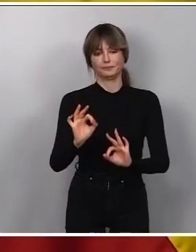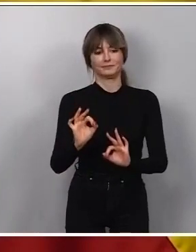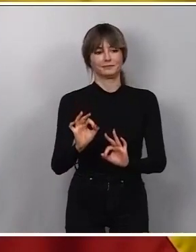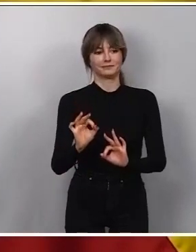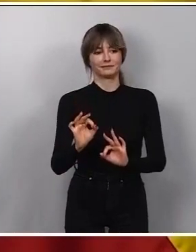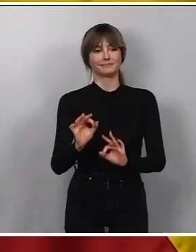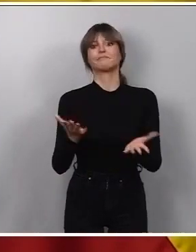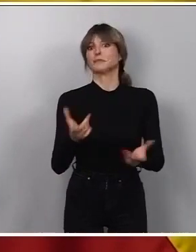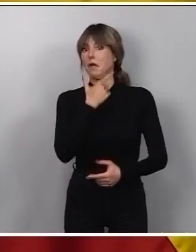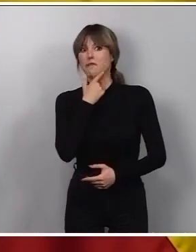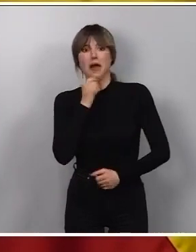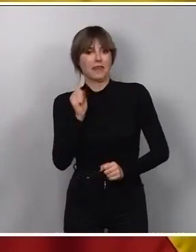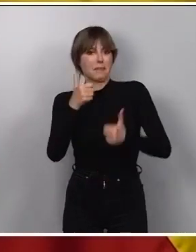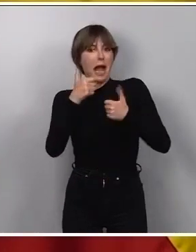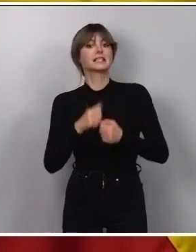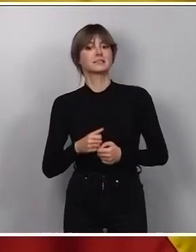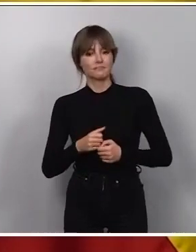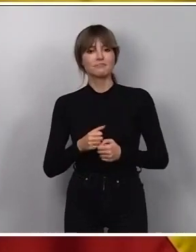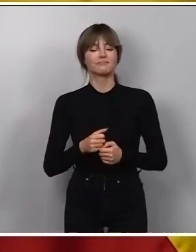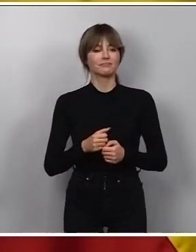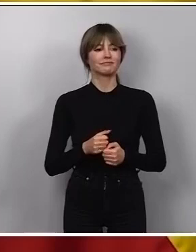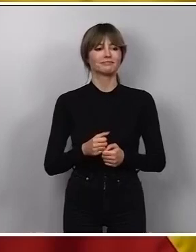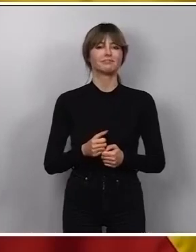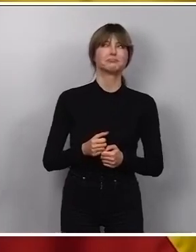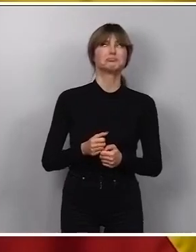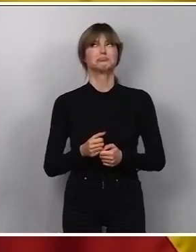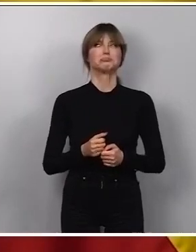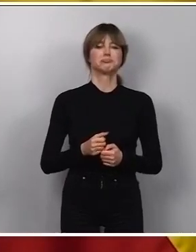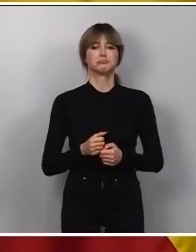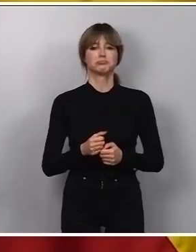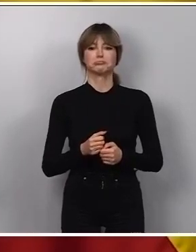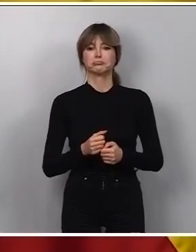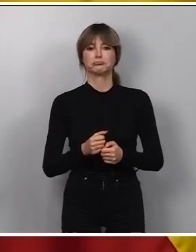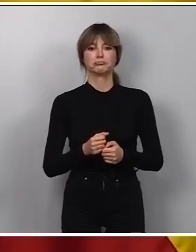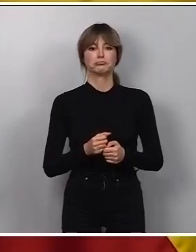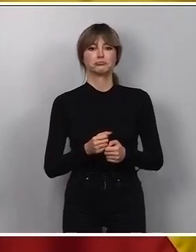tendremos esa facilidad y será para prácticamente todos los dispositivos